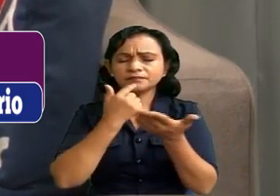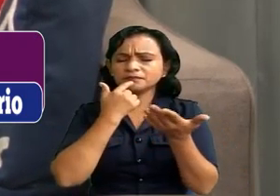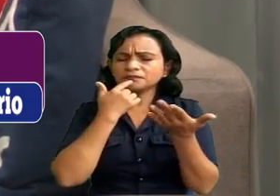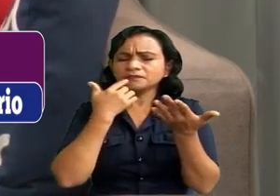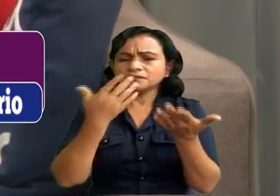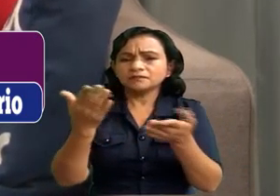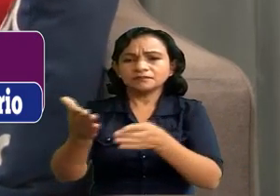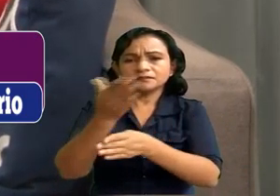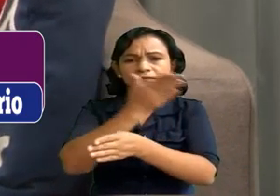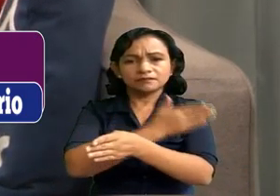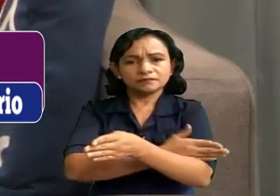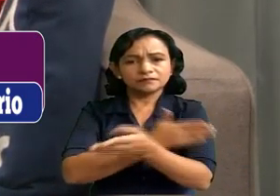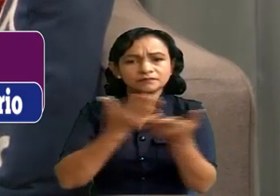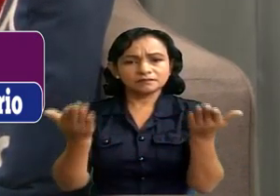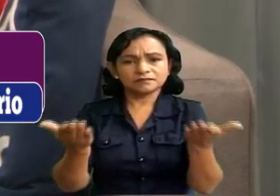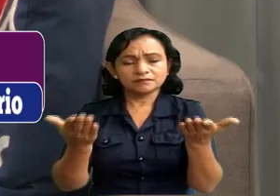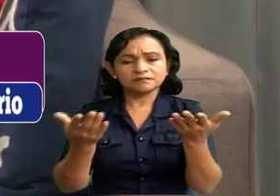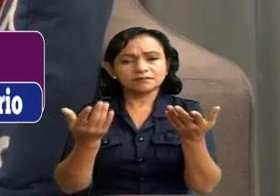lo hicieron? Si